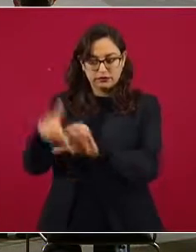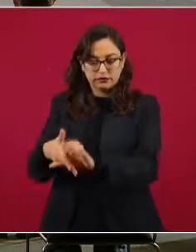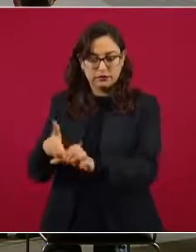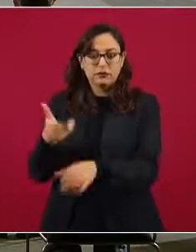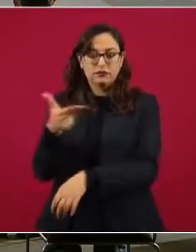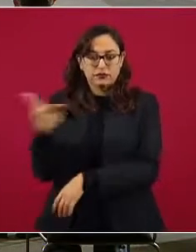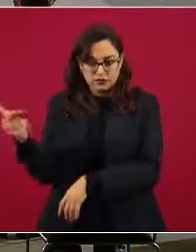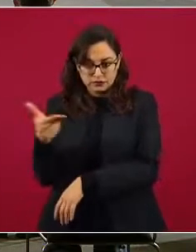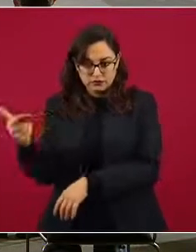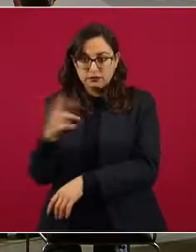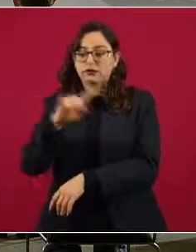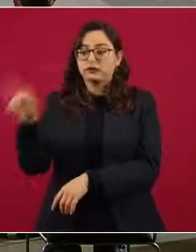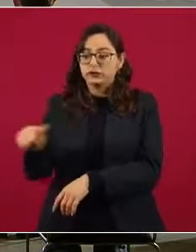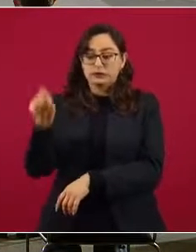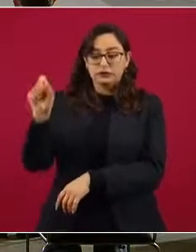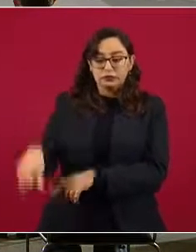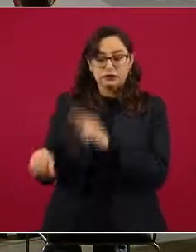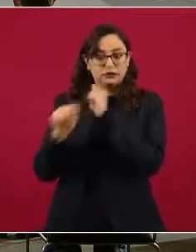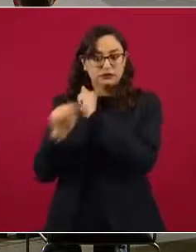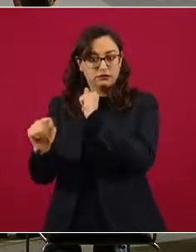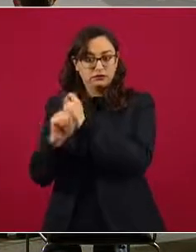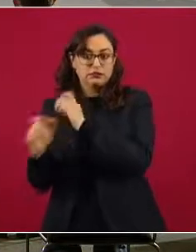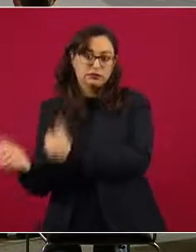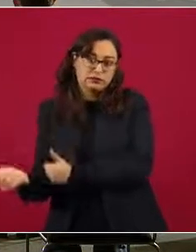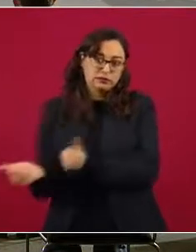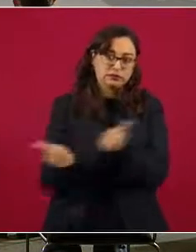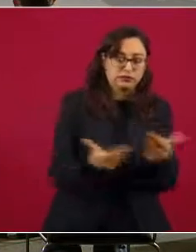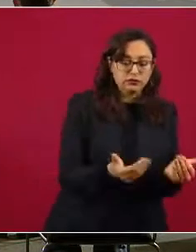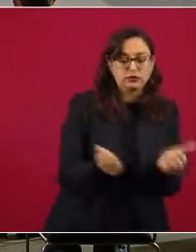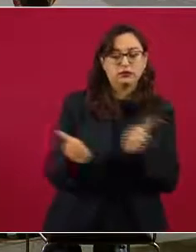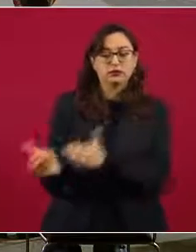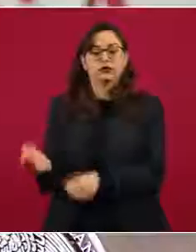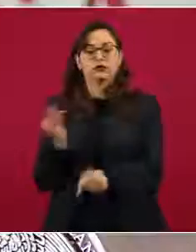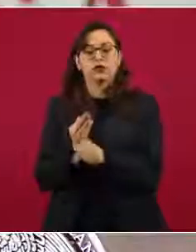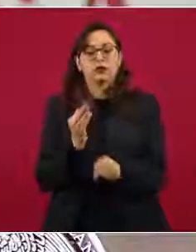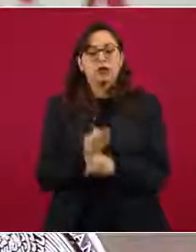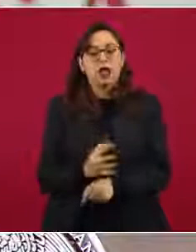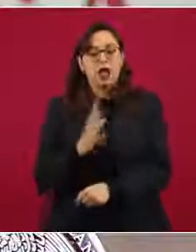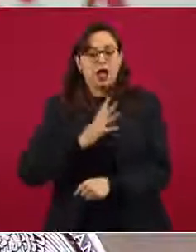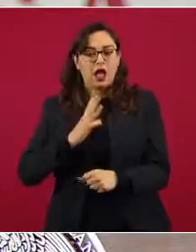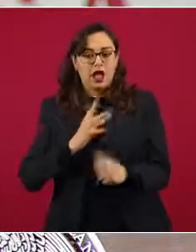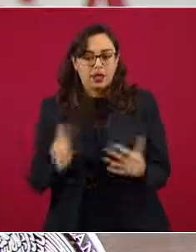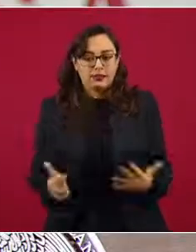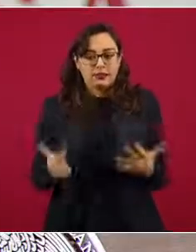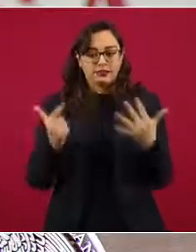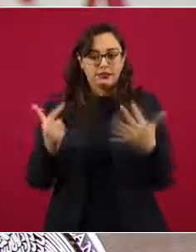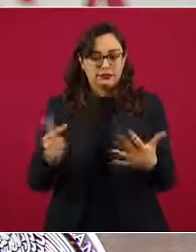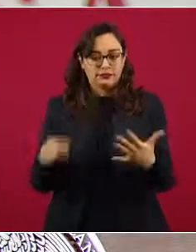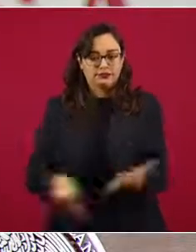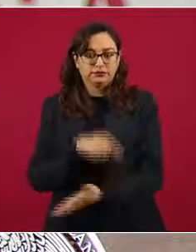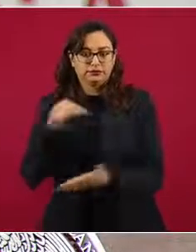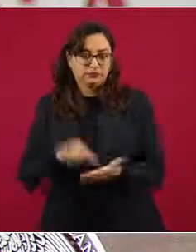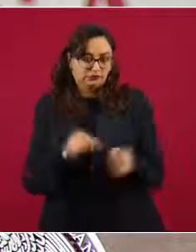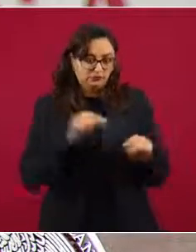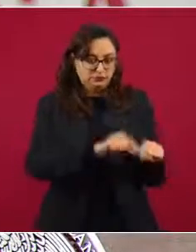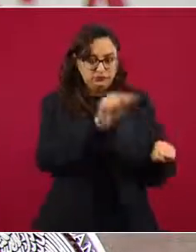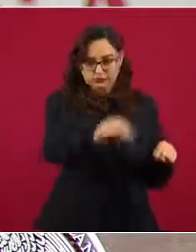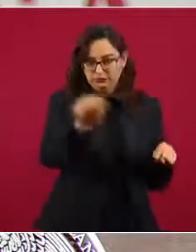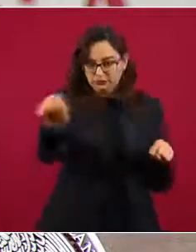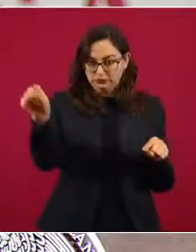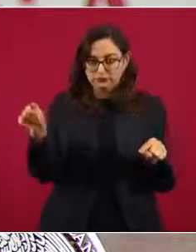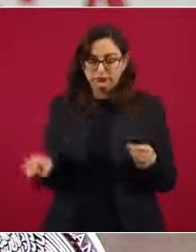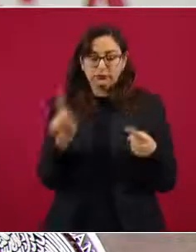en donde están laborando. En este momento son 7 lugares en particular donde nos están ayudando más. En la expansión